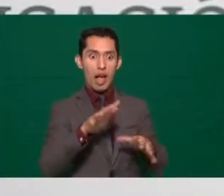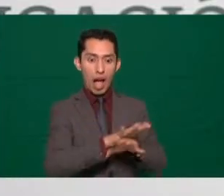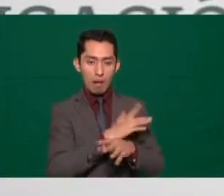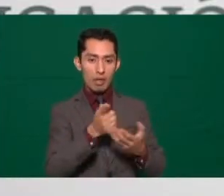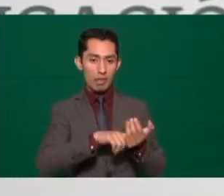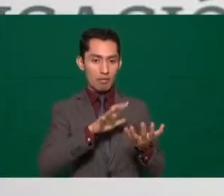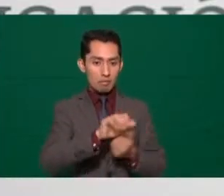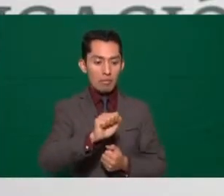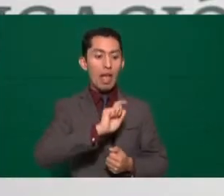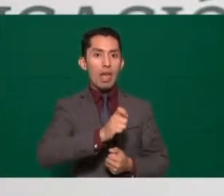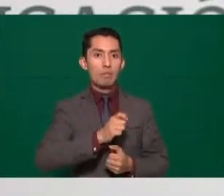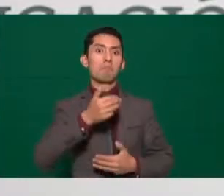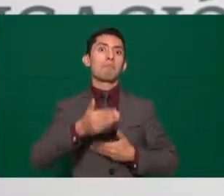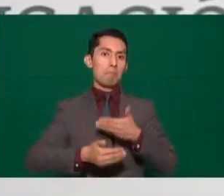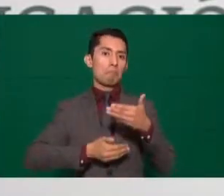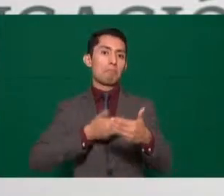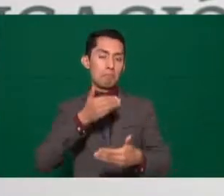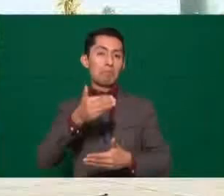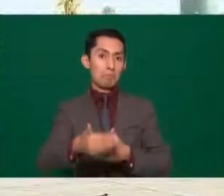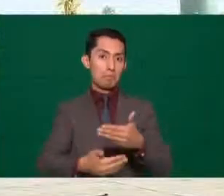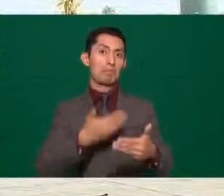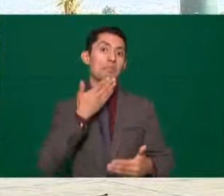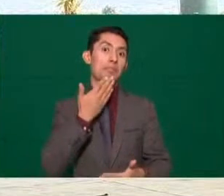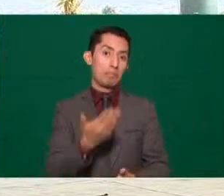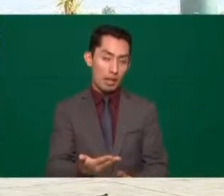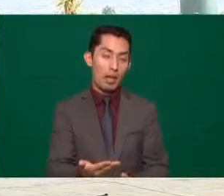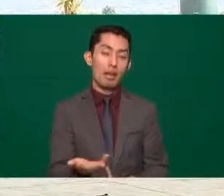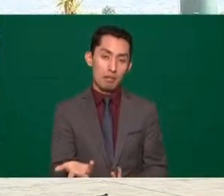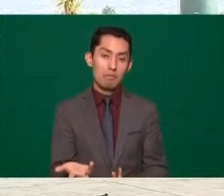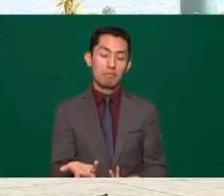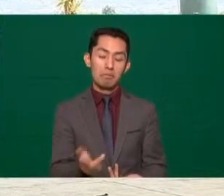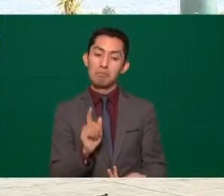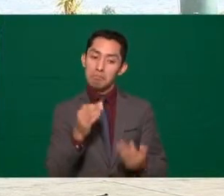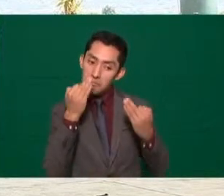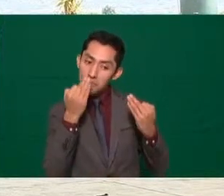nada más, en Hidalgo,